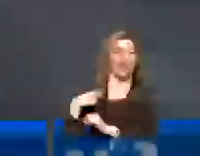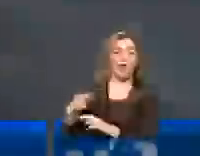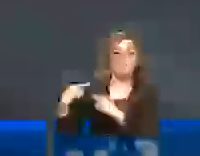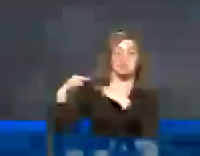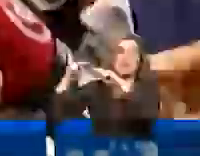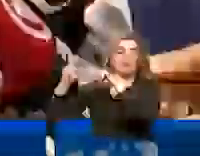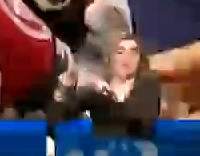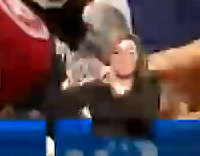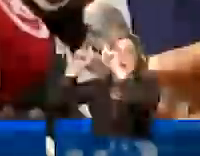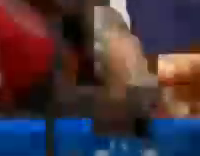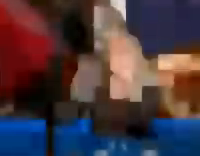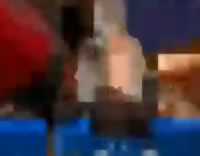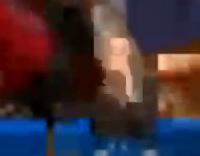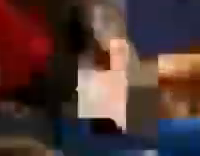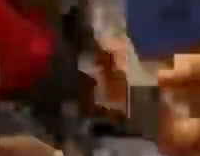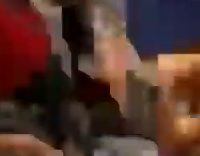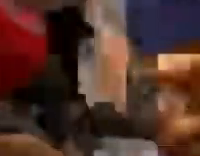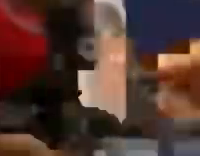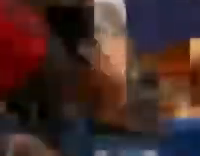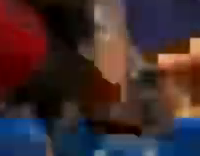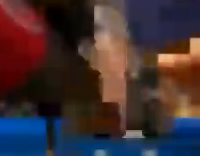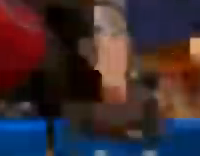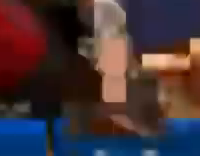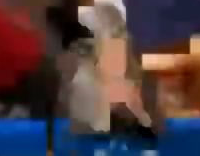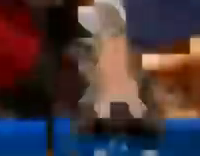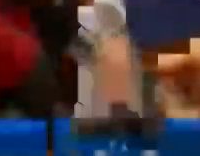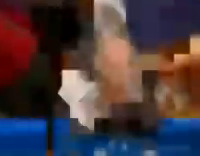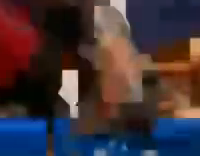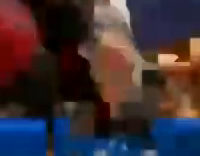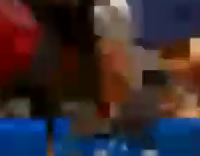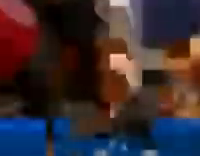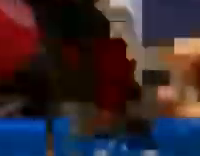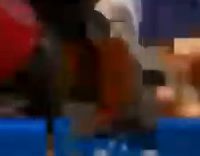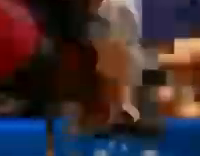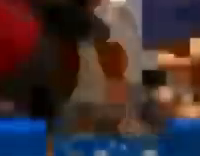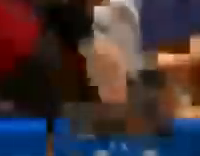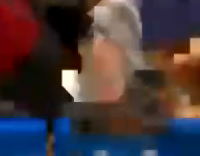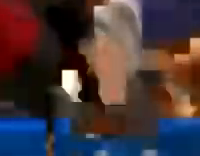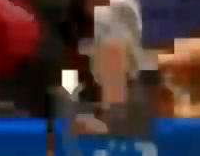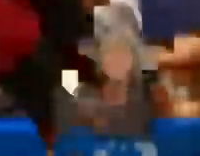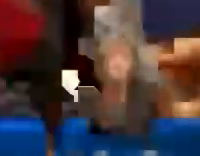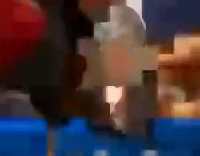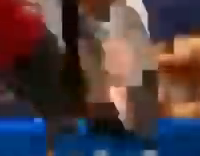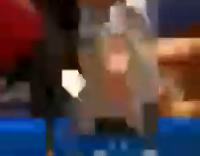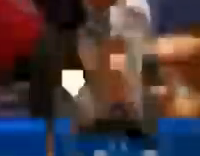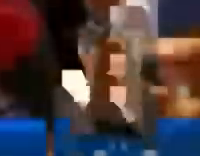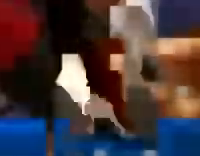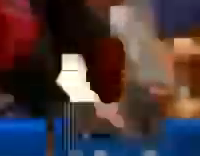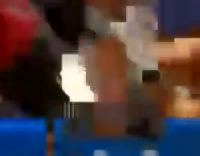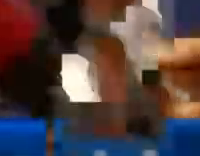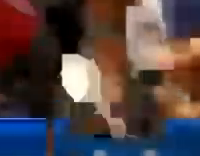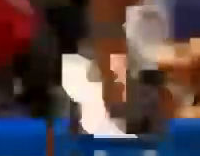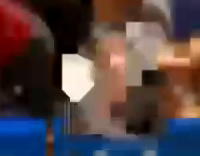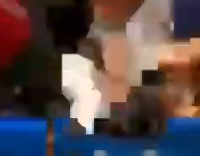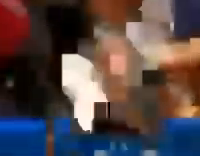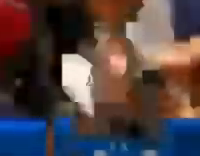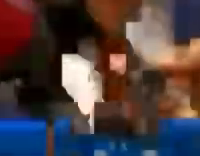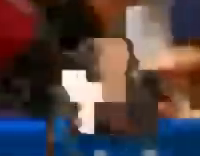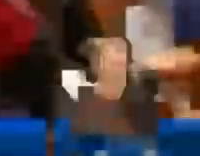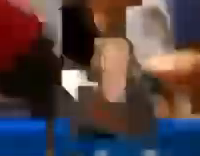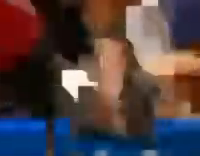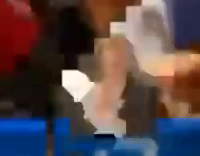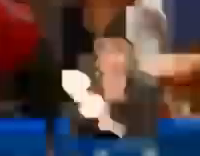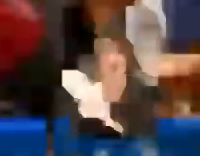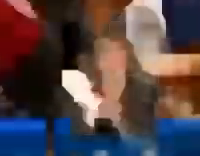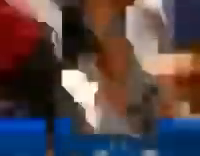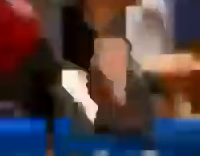por 20 años. Hay que hacer correcciones geométricas en algunas curvas que necesitan correcciones geométricas para poder viajar con más seguridad. Entonces estamos hablando de